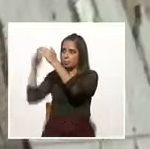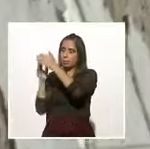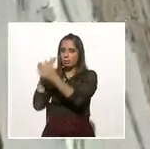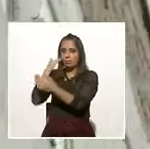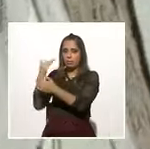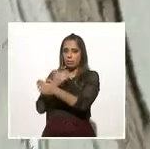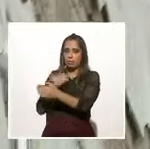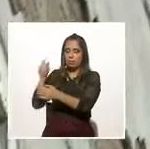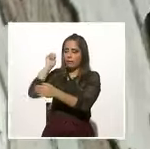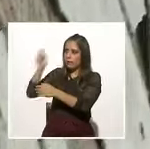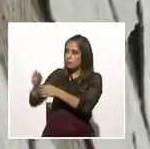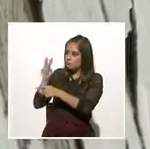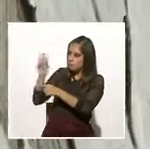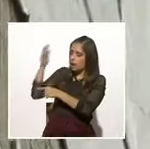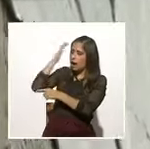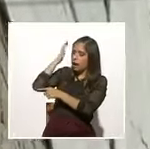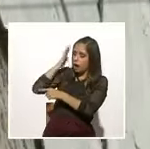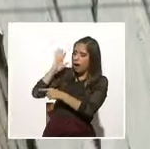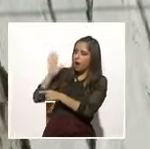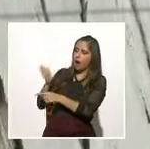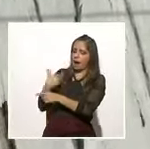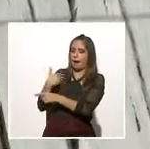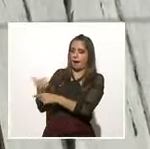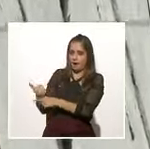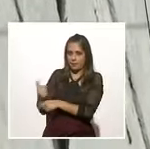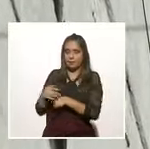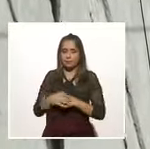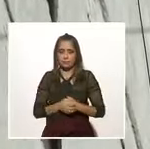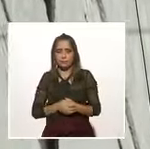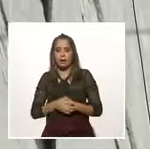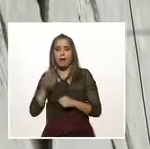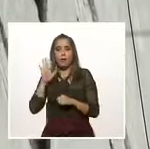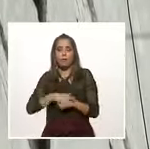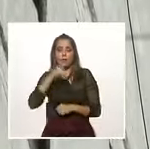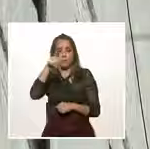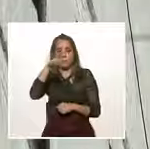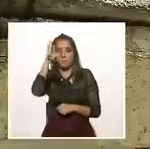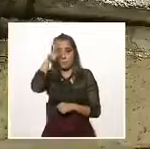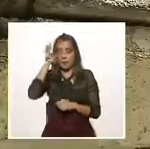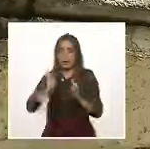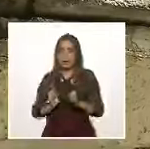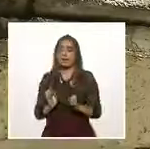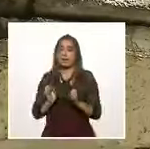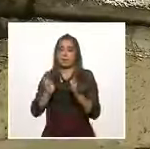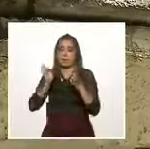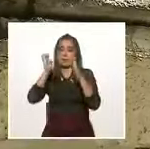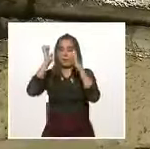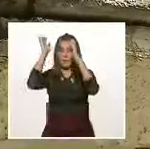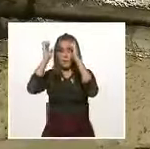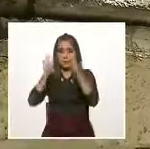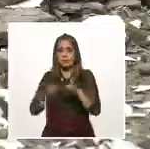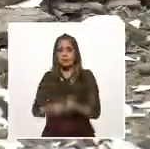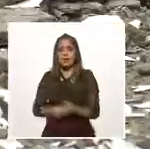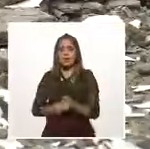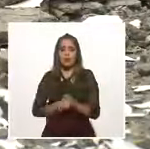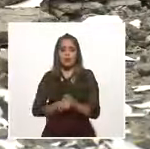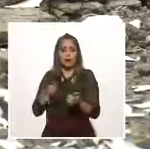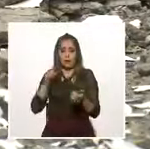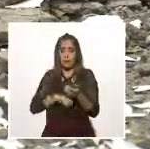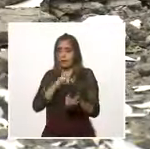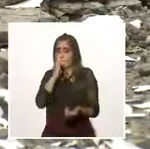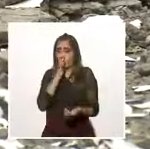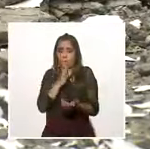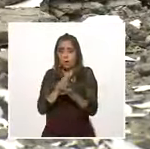Es importante conocer de todo esto porque en un momento yo puedo ver un edificio que a vista